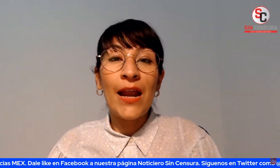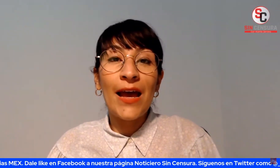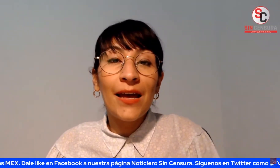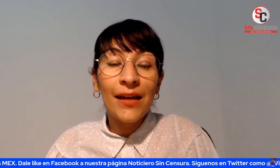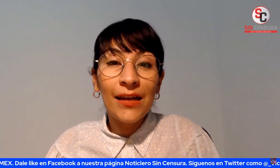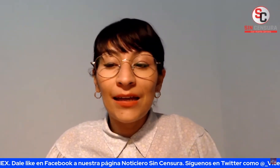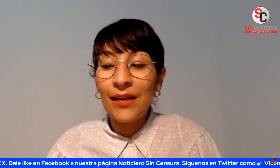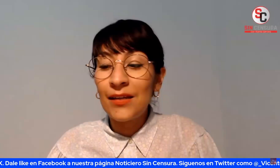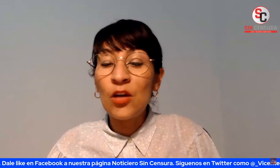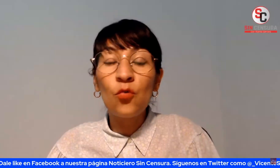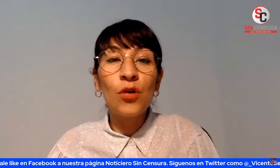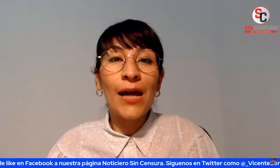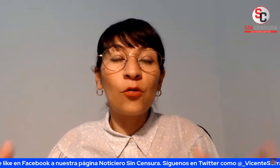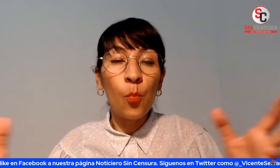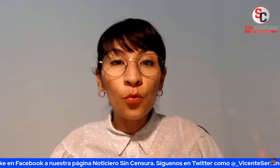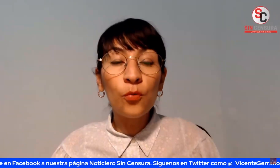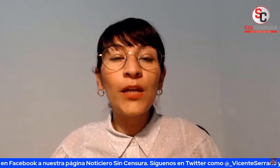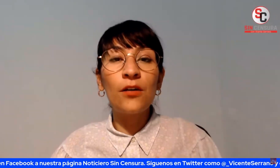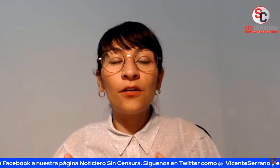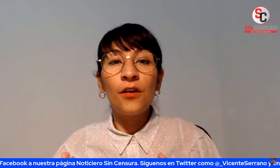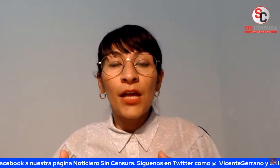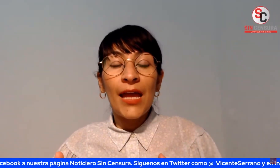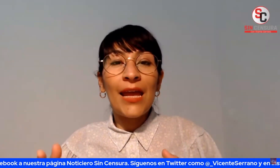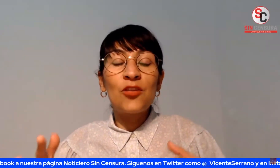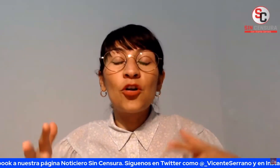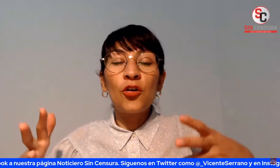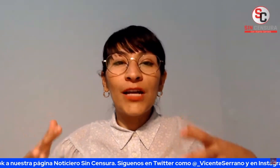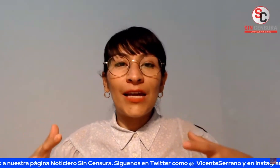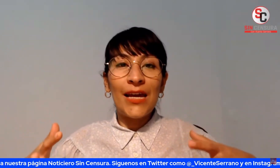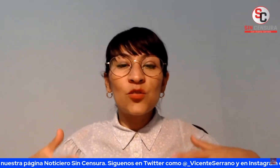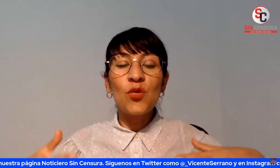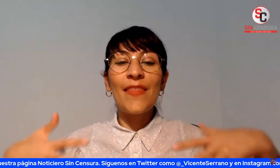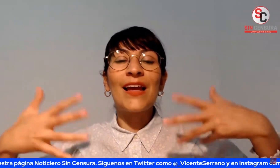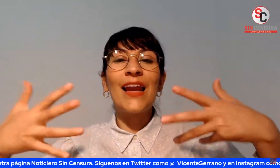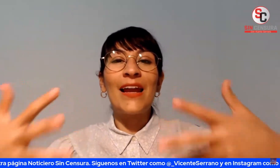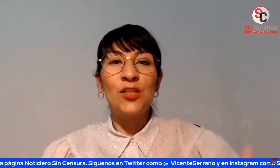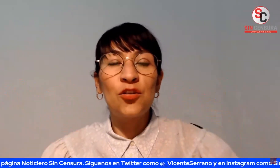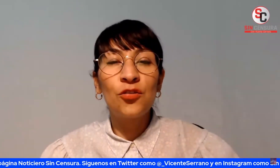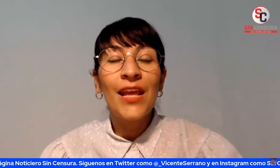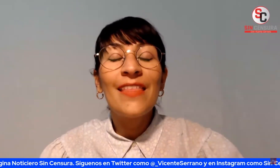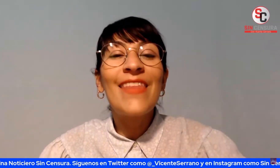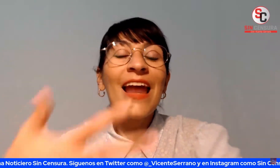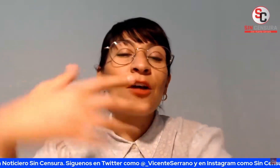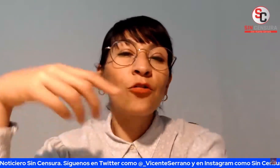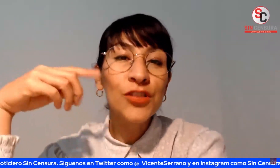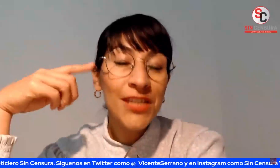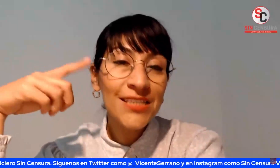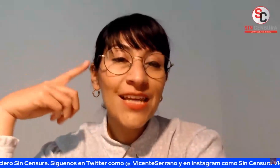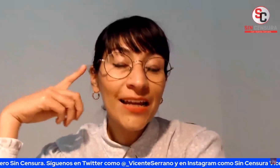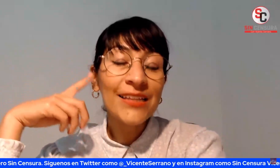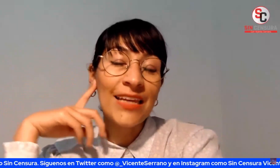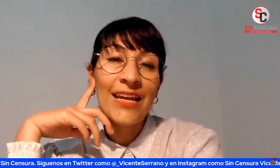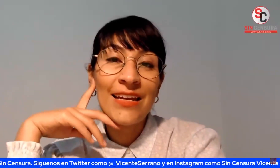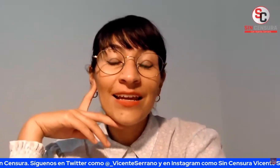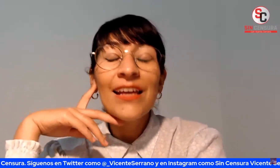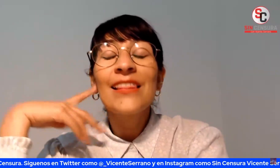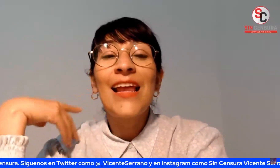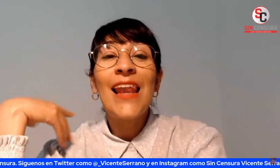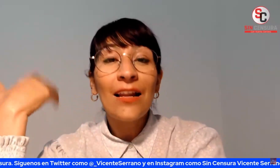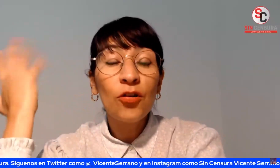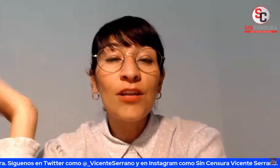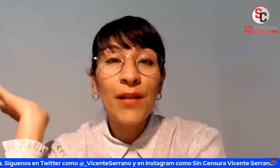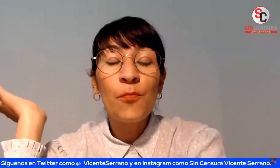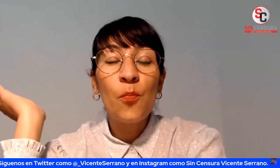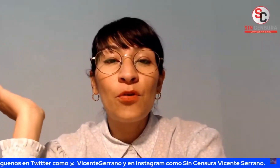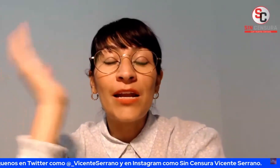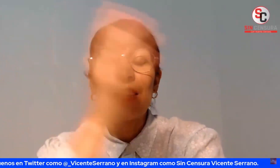pues buscará ningún cargo público, yo creo que es una declaración de la conciencia que tiene